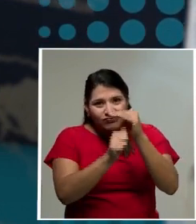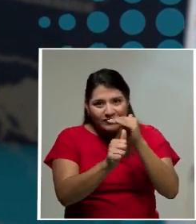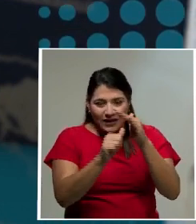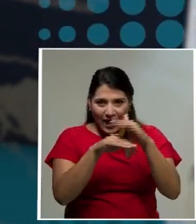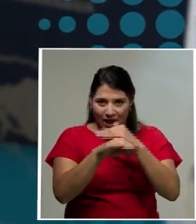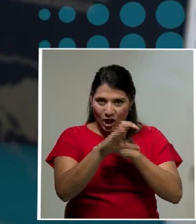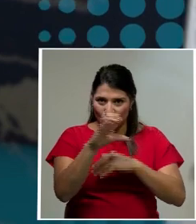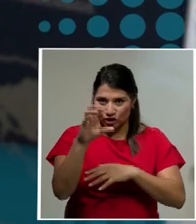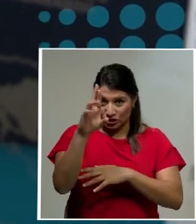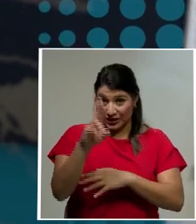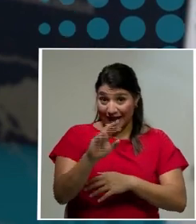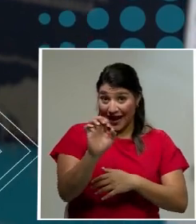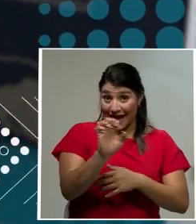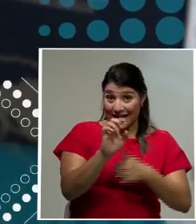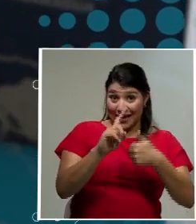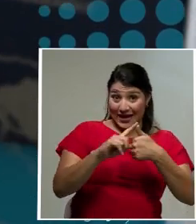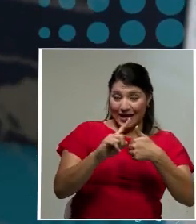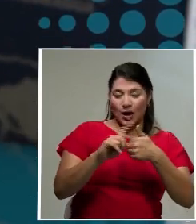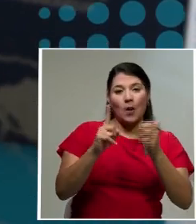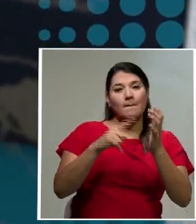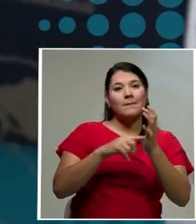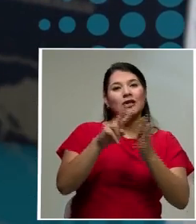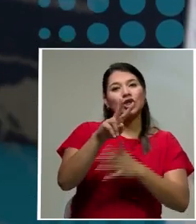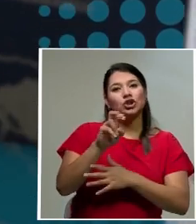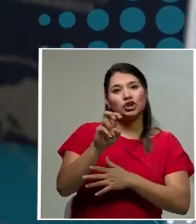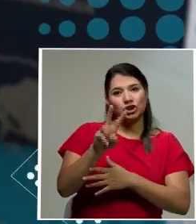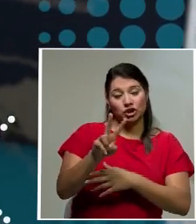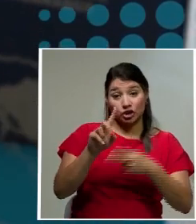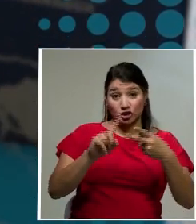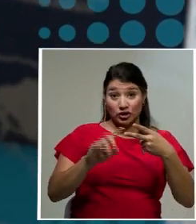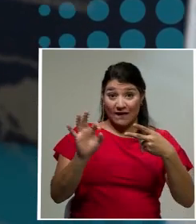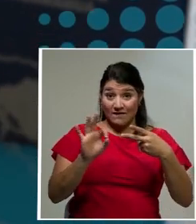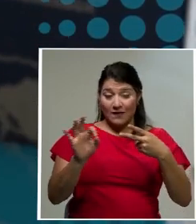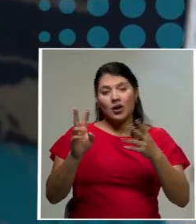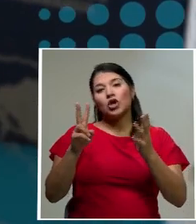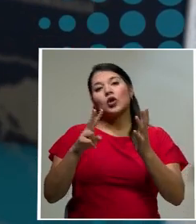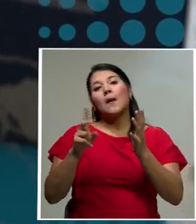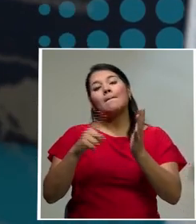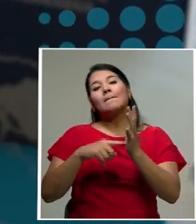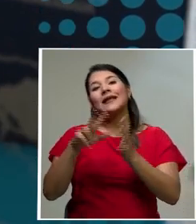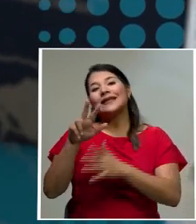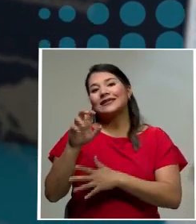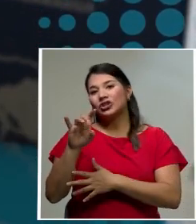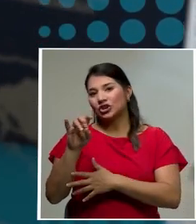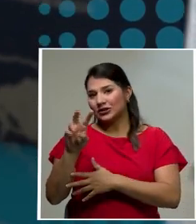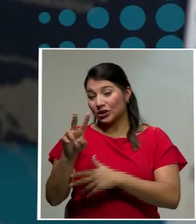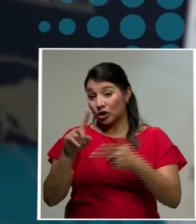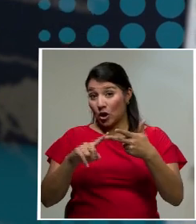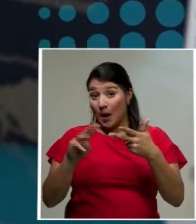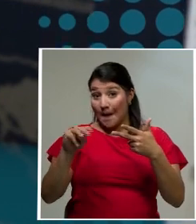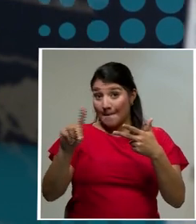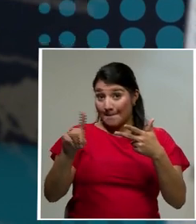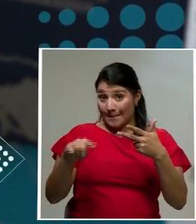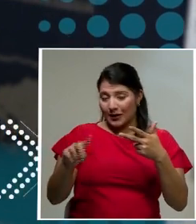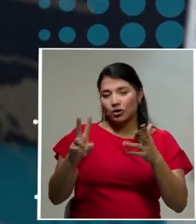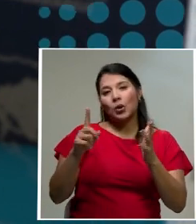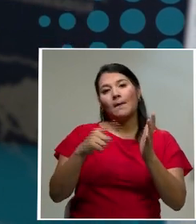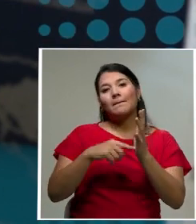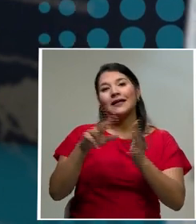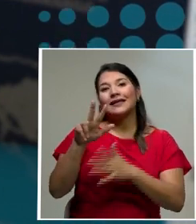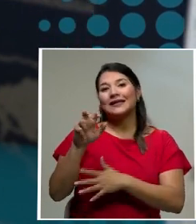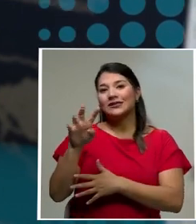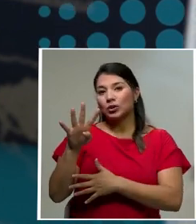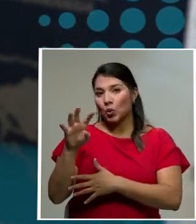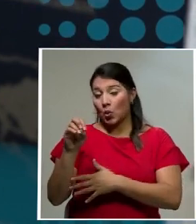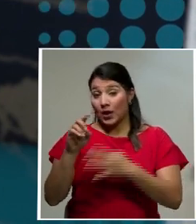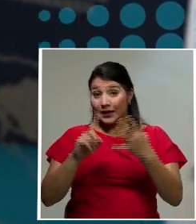se solicitaron 1.202 casos, en febrero fueron 1.382, en marzo